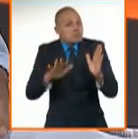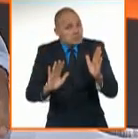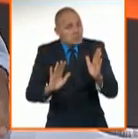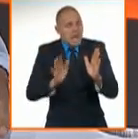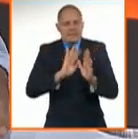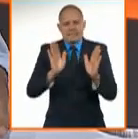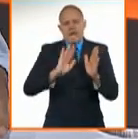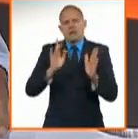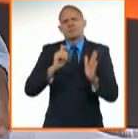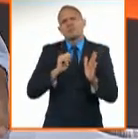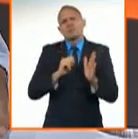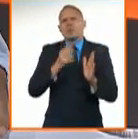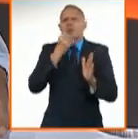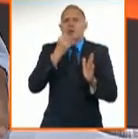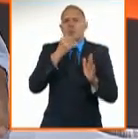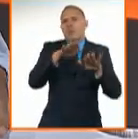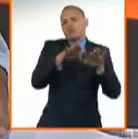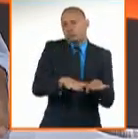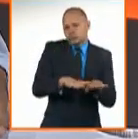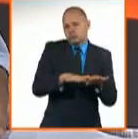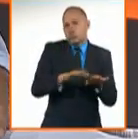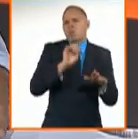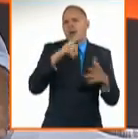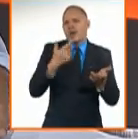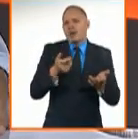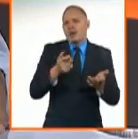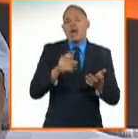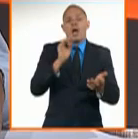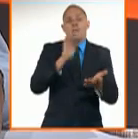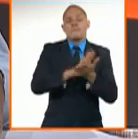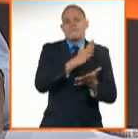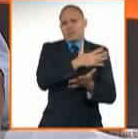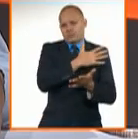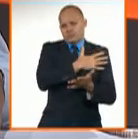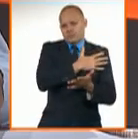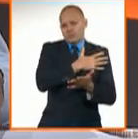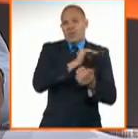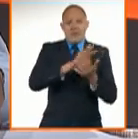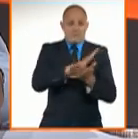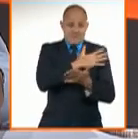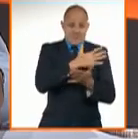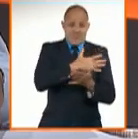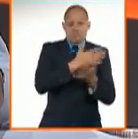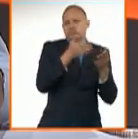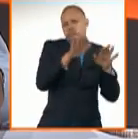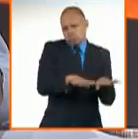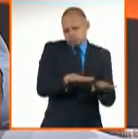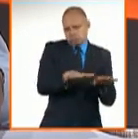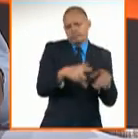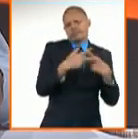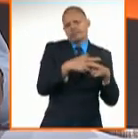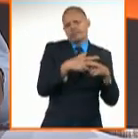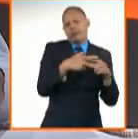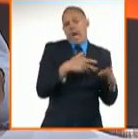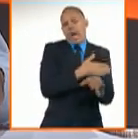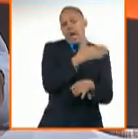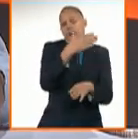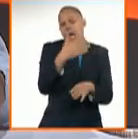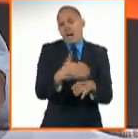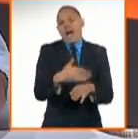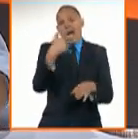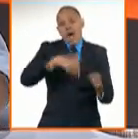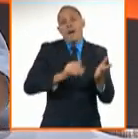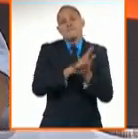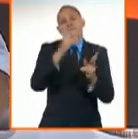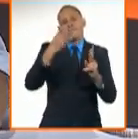fue 84 días salió en dos demás ese bloque bueno tenía previsto la terminación en 24 de mayo pero en estos momentos tiene una